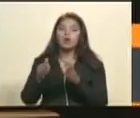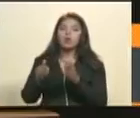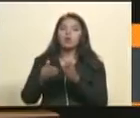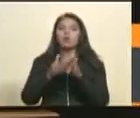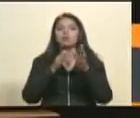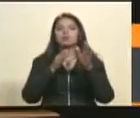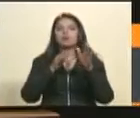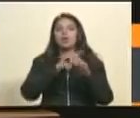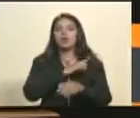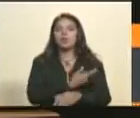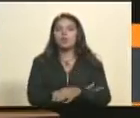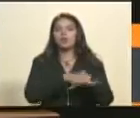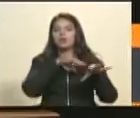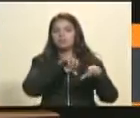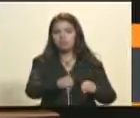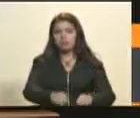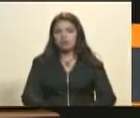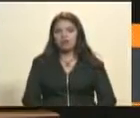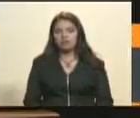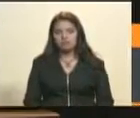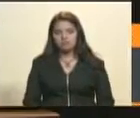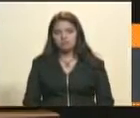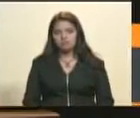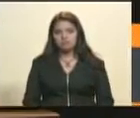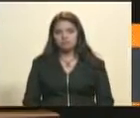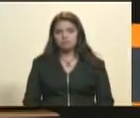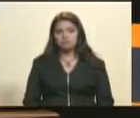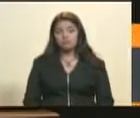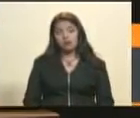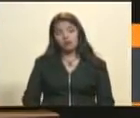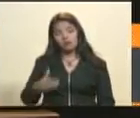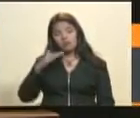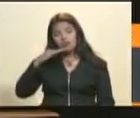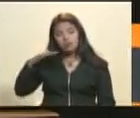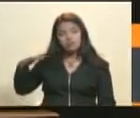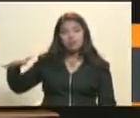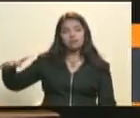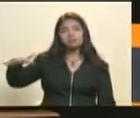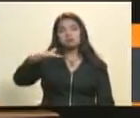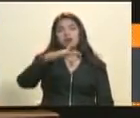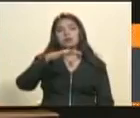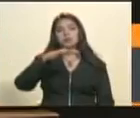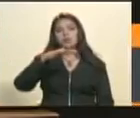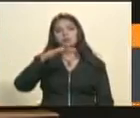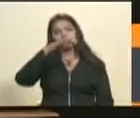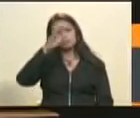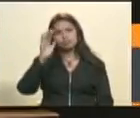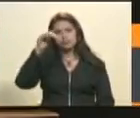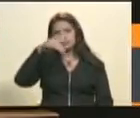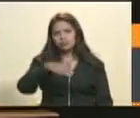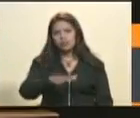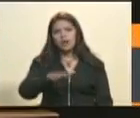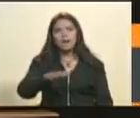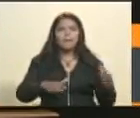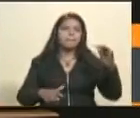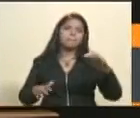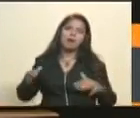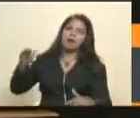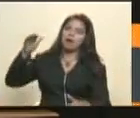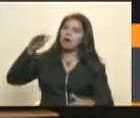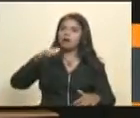los poderes imperiales. Desde las llanuras, picos nevados, playas,